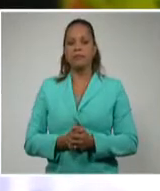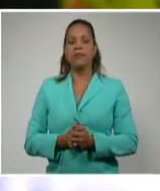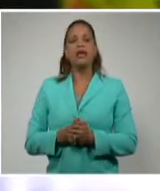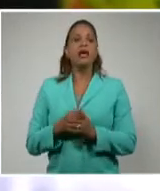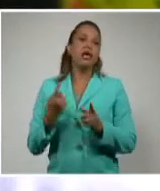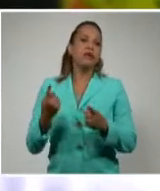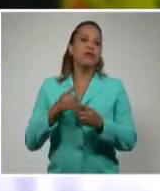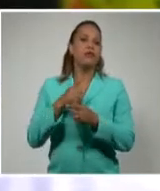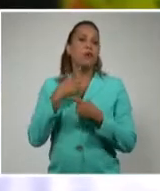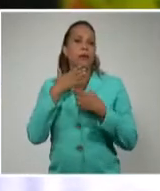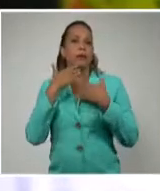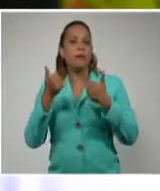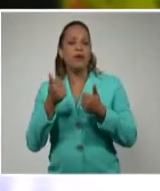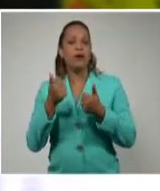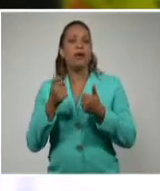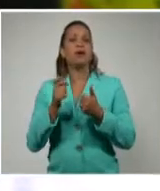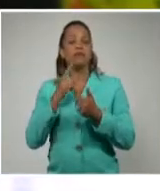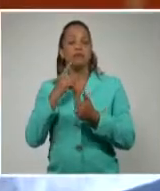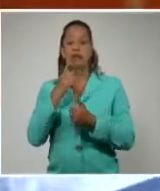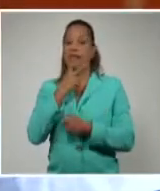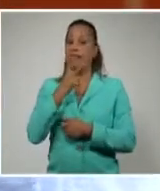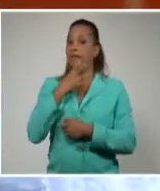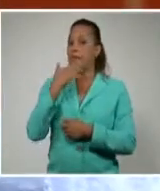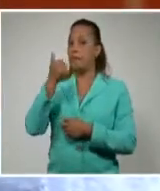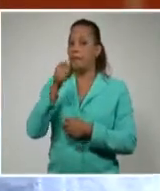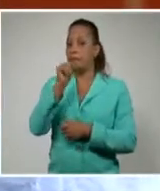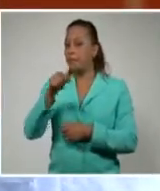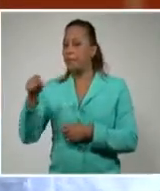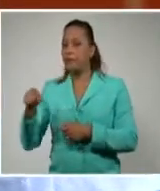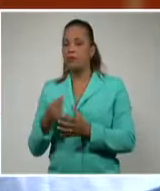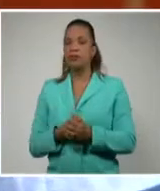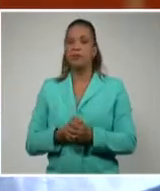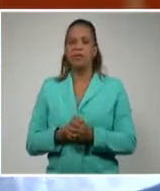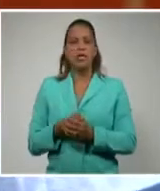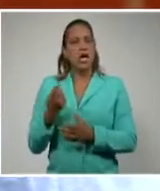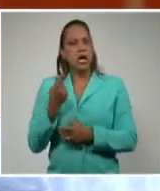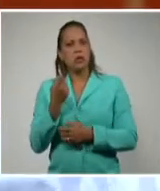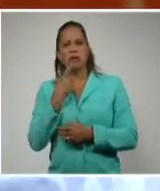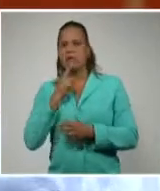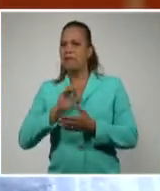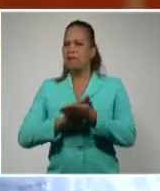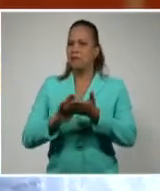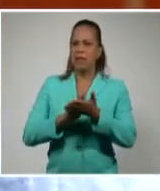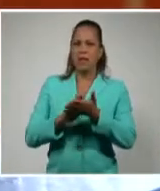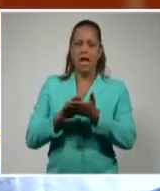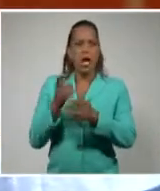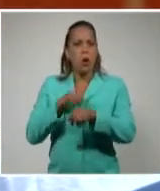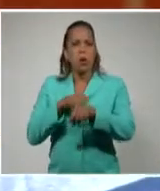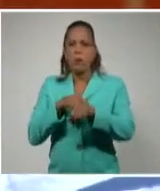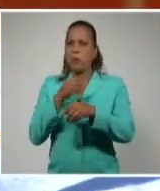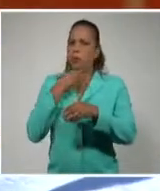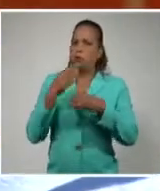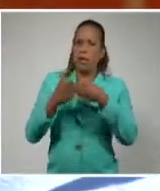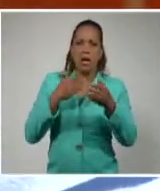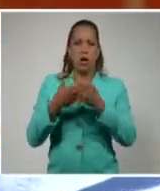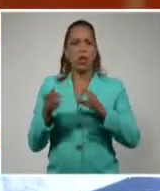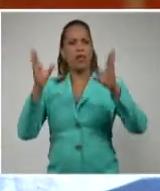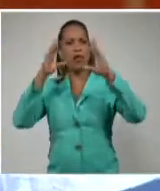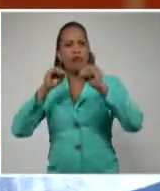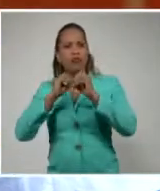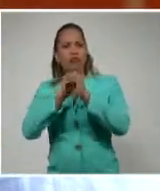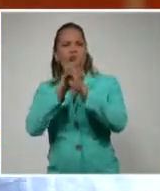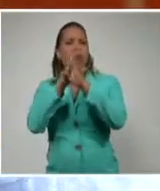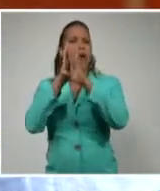traduzca en una buena prestación de servicios asistenciales. No nos ha faltado nada y a cualquier hora de noche,